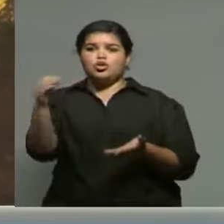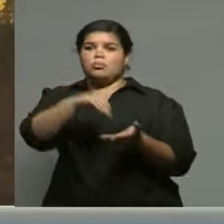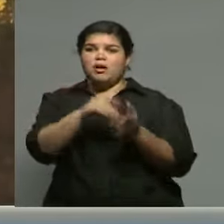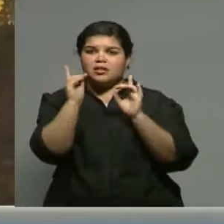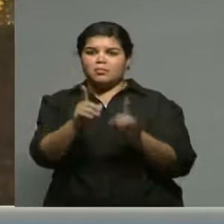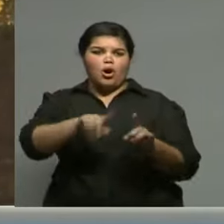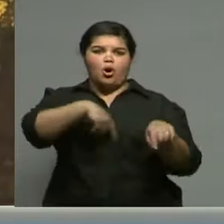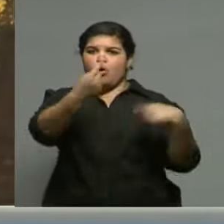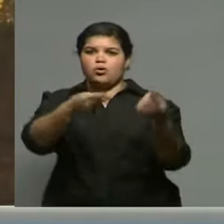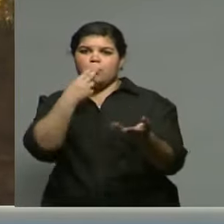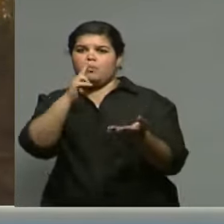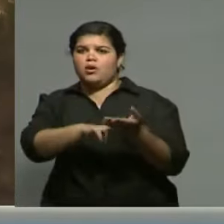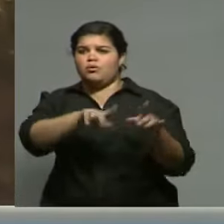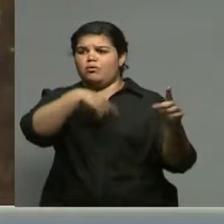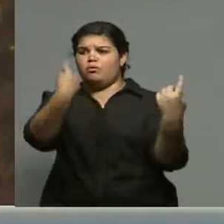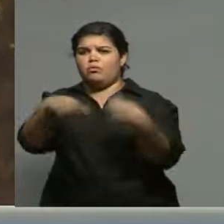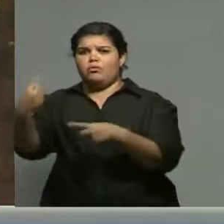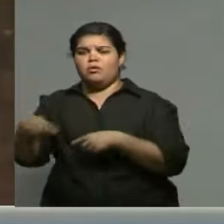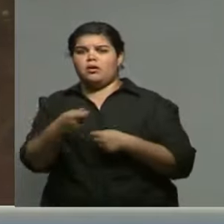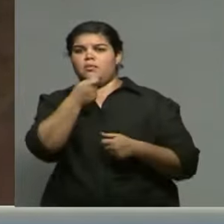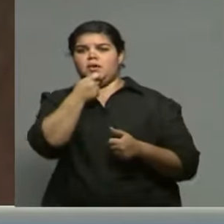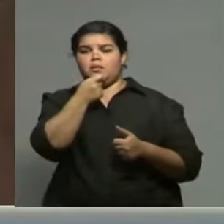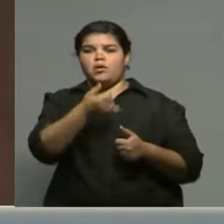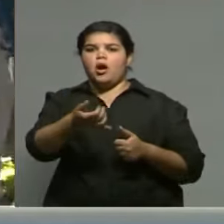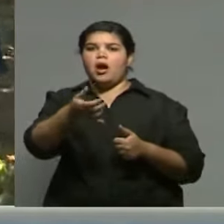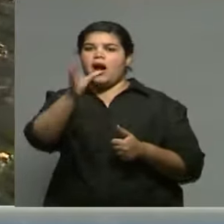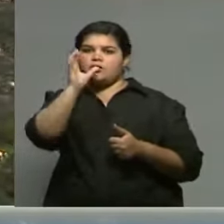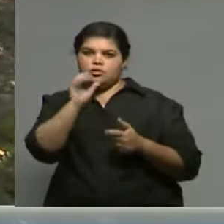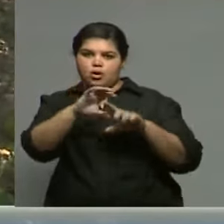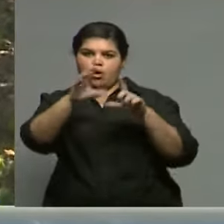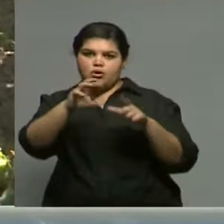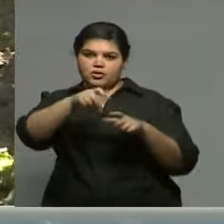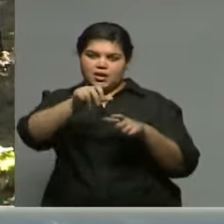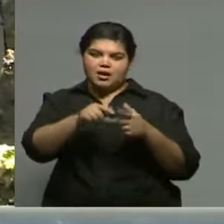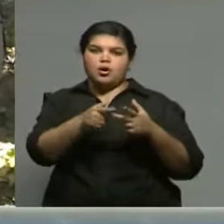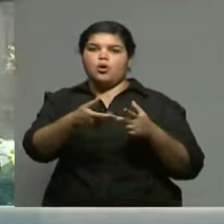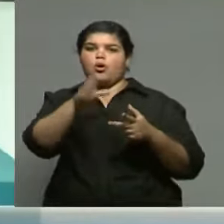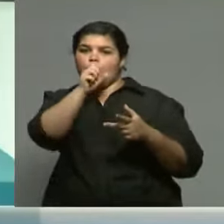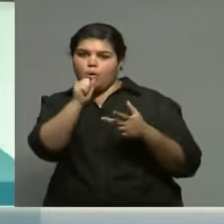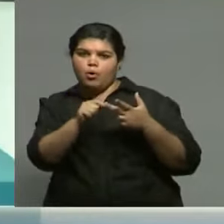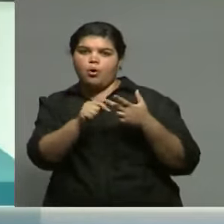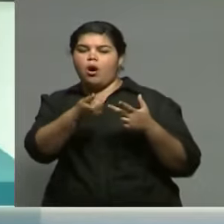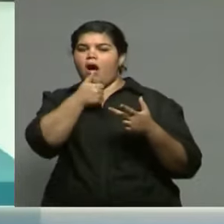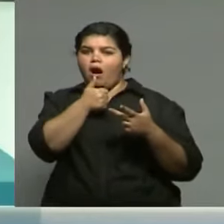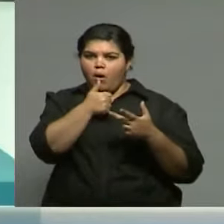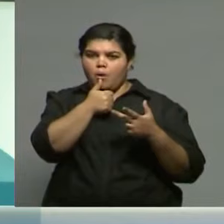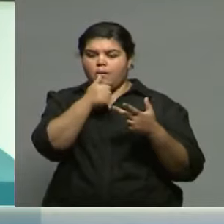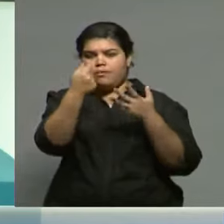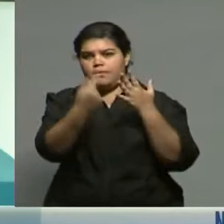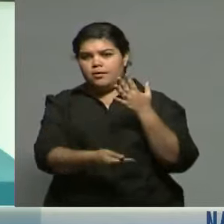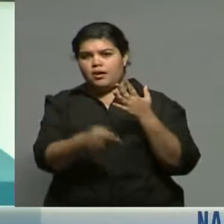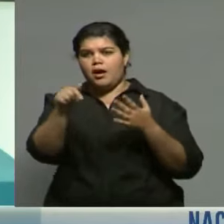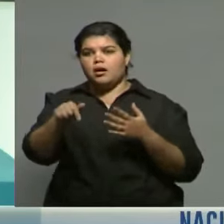otros impuestos, como por ejemplo a las gaseosas, a los jugos, a las aguas minerales. Ha hecho el gobierno nacional